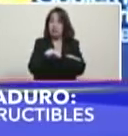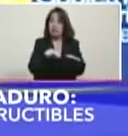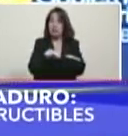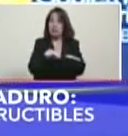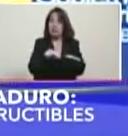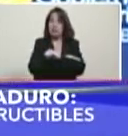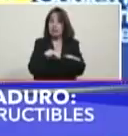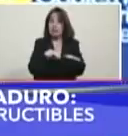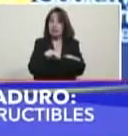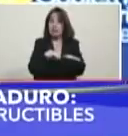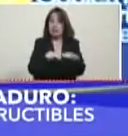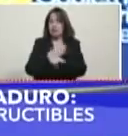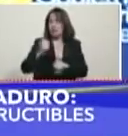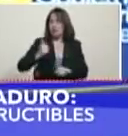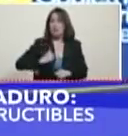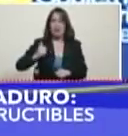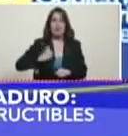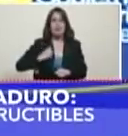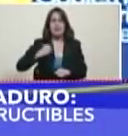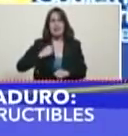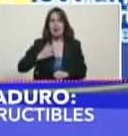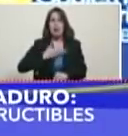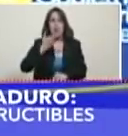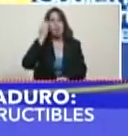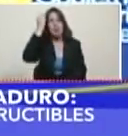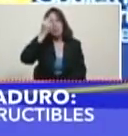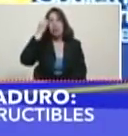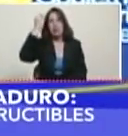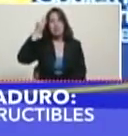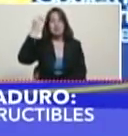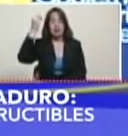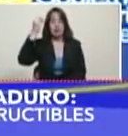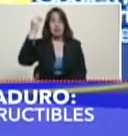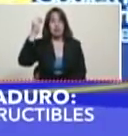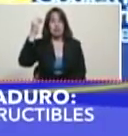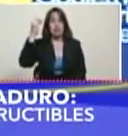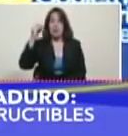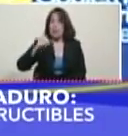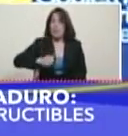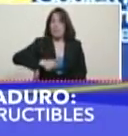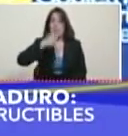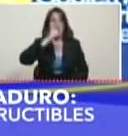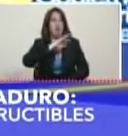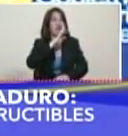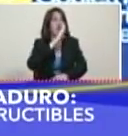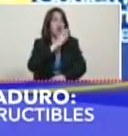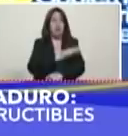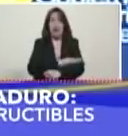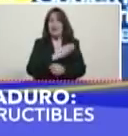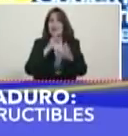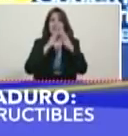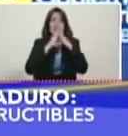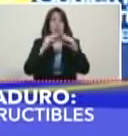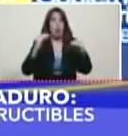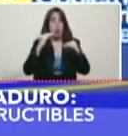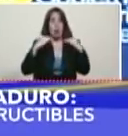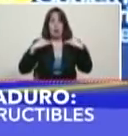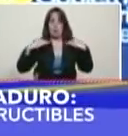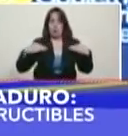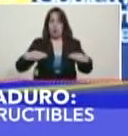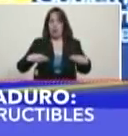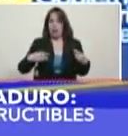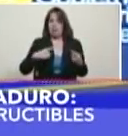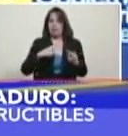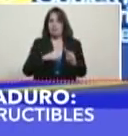sentidos de lo que cualquiera pudiera imaginarse. Mucho más fuertes en todos los campos. El moral,